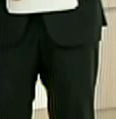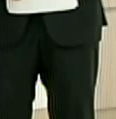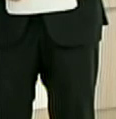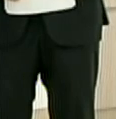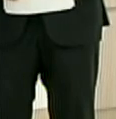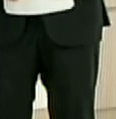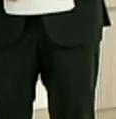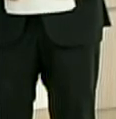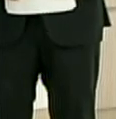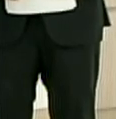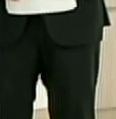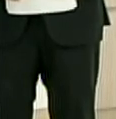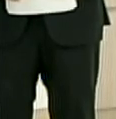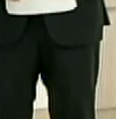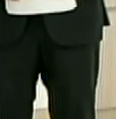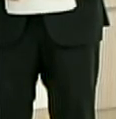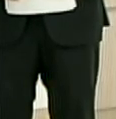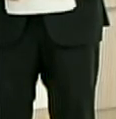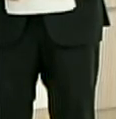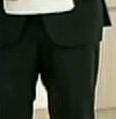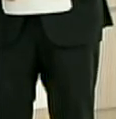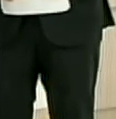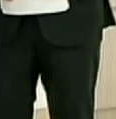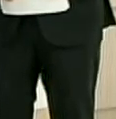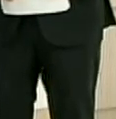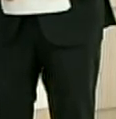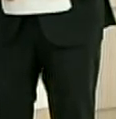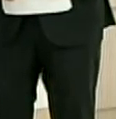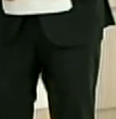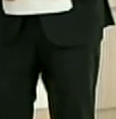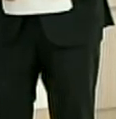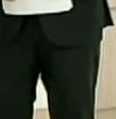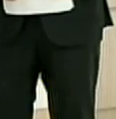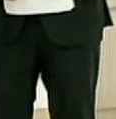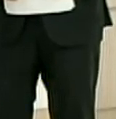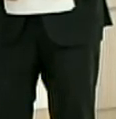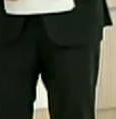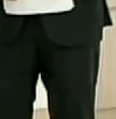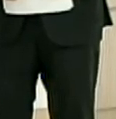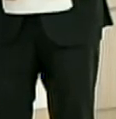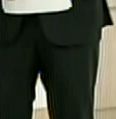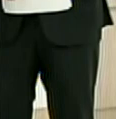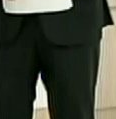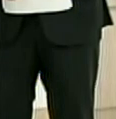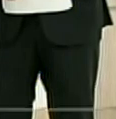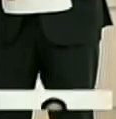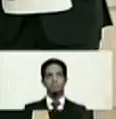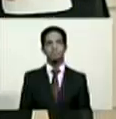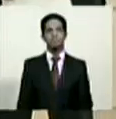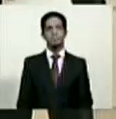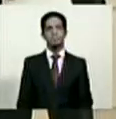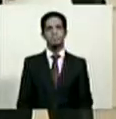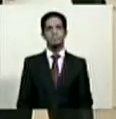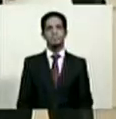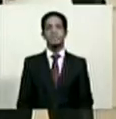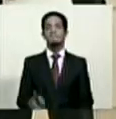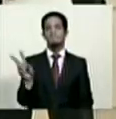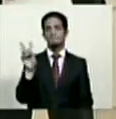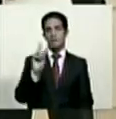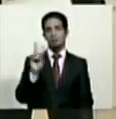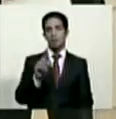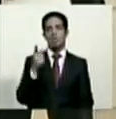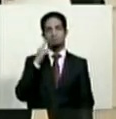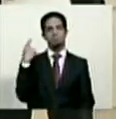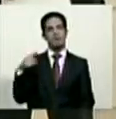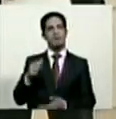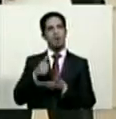esa asistencia técnica humanitaria. Venezuela tiene una cooperación histórica con las agencias internacionales